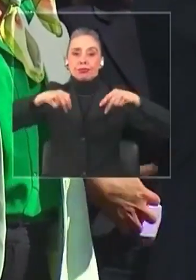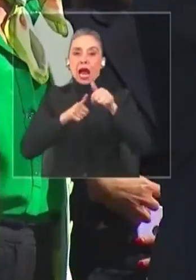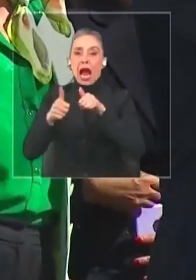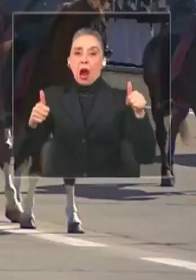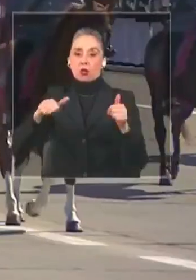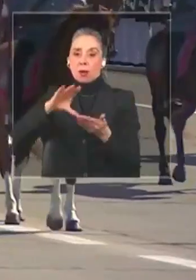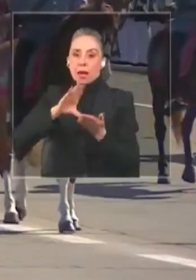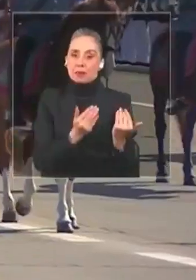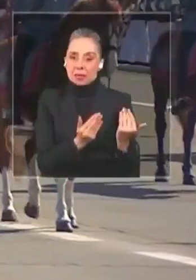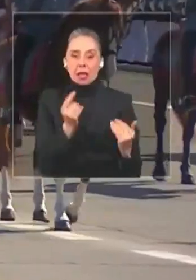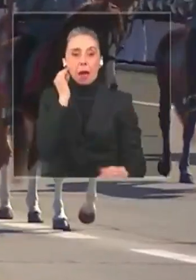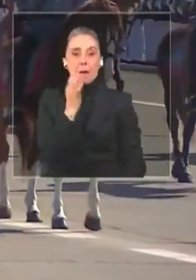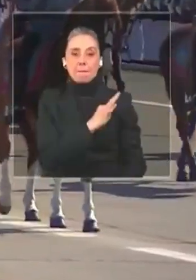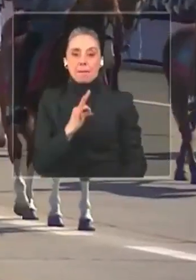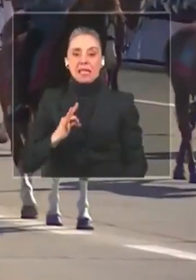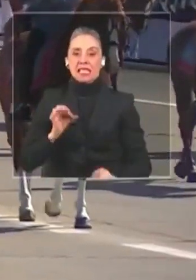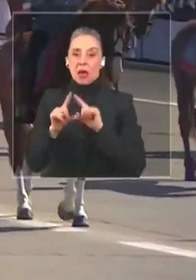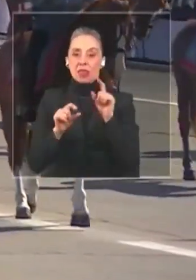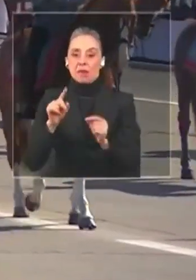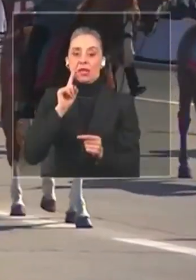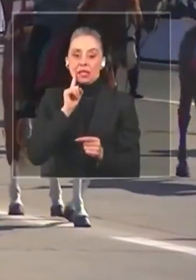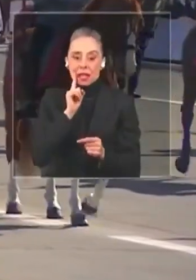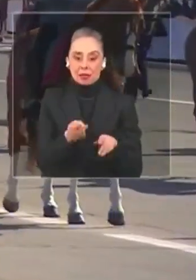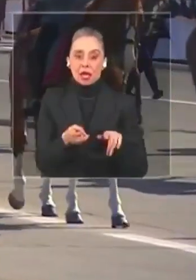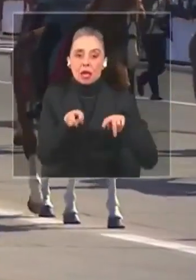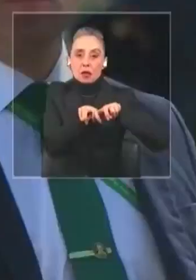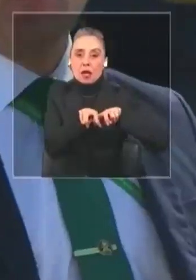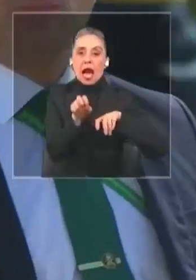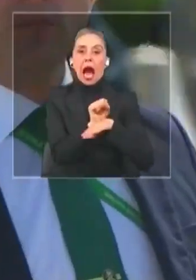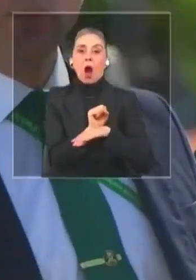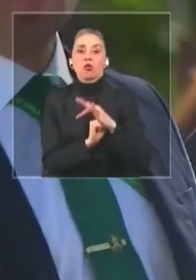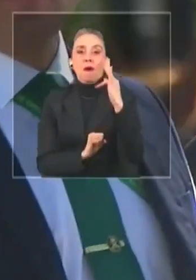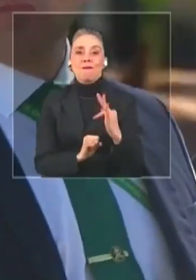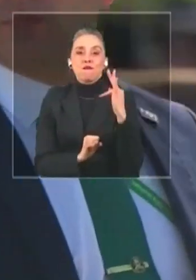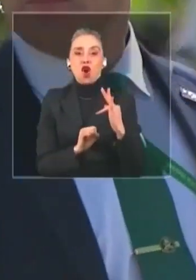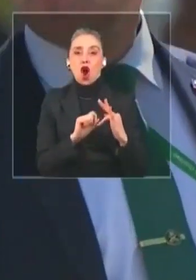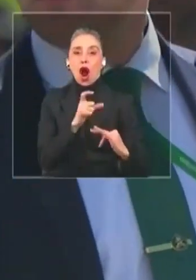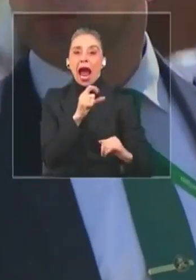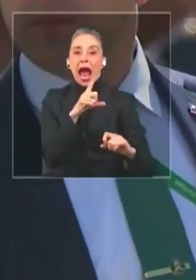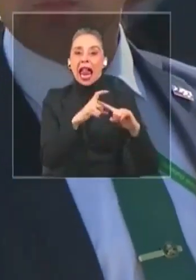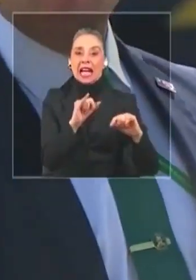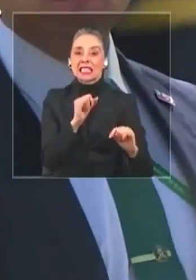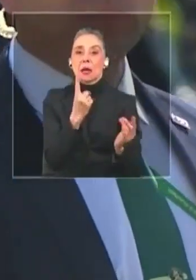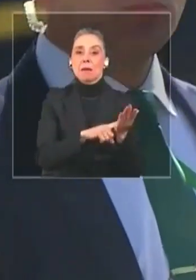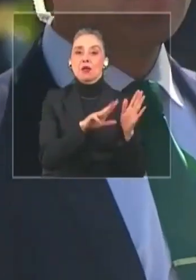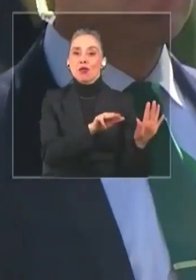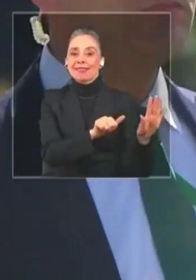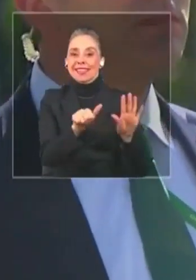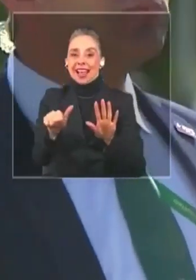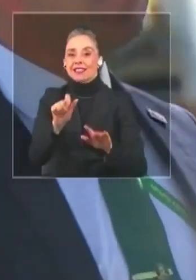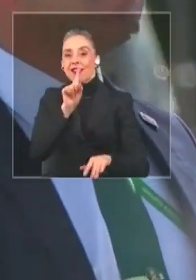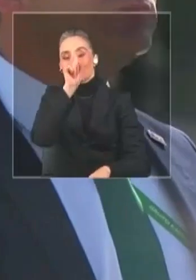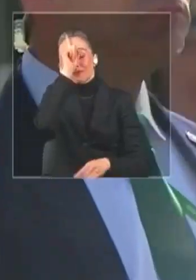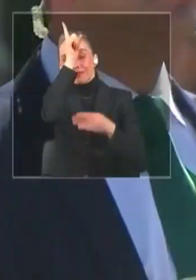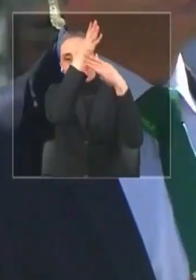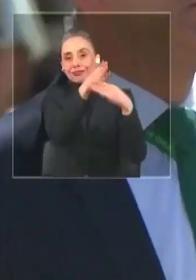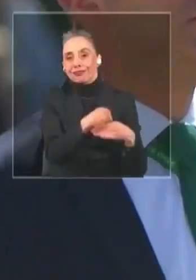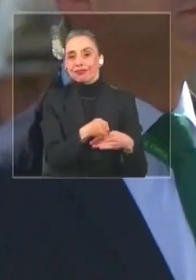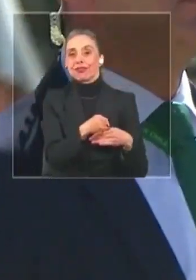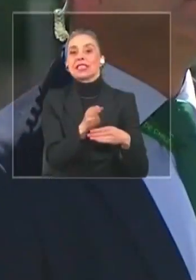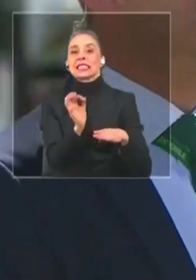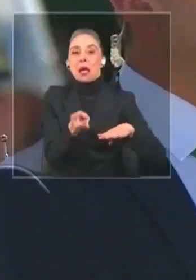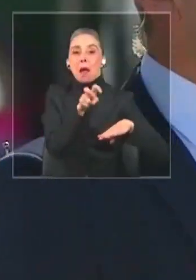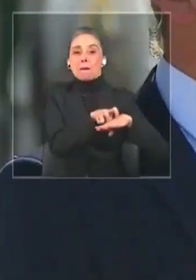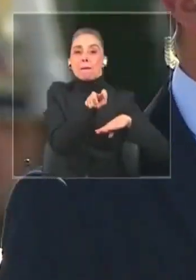del país. La ministra de Defensa, ustedes la ven, viene a bordo del Ford Galaxy del año 66, tan tradicional de la